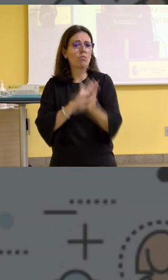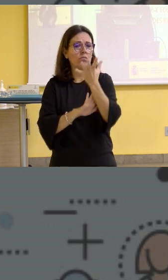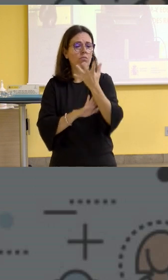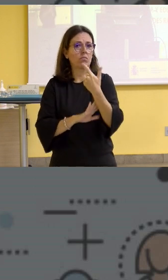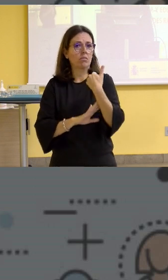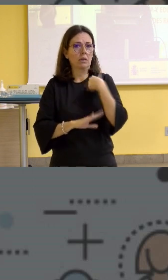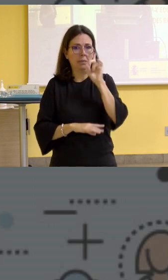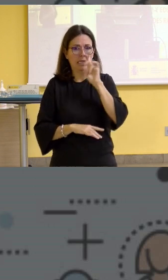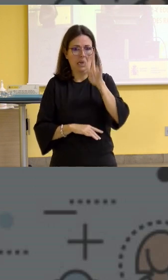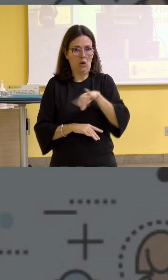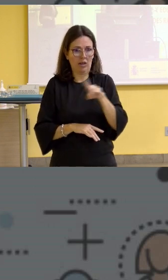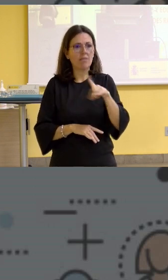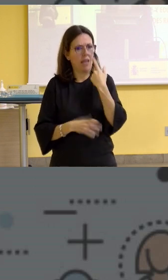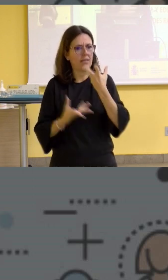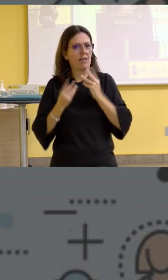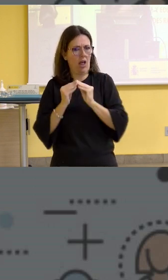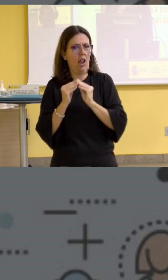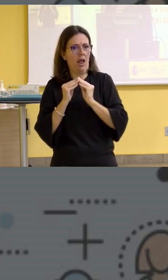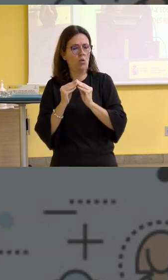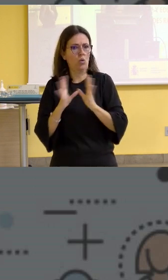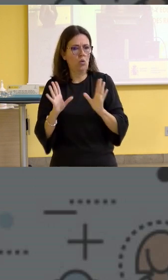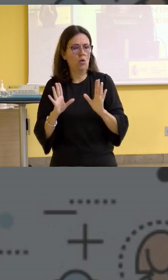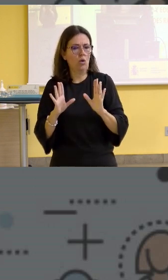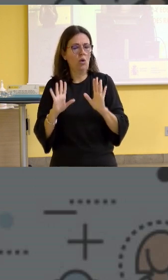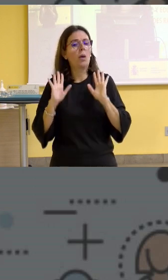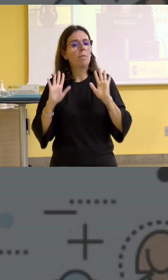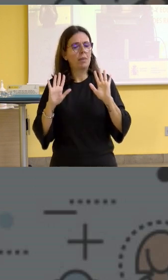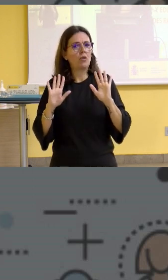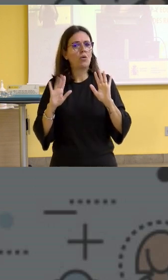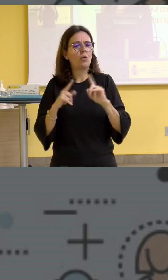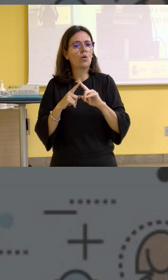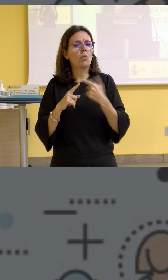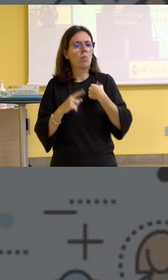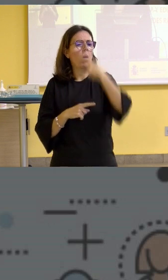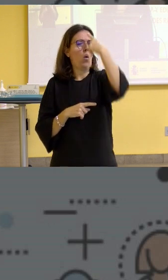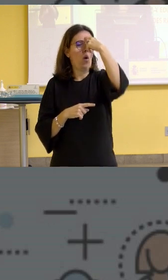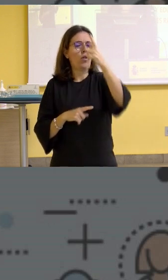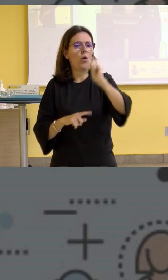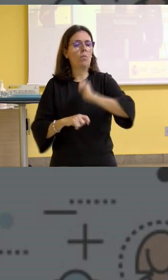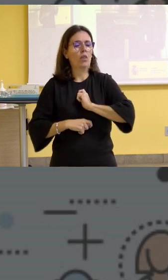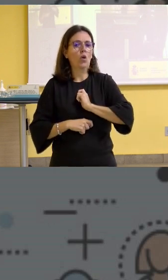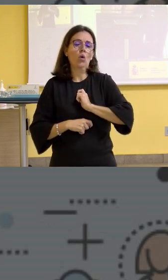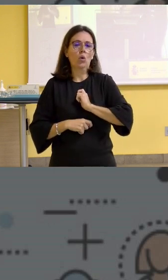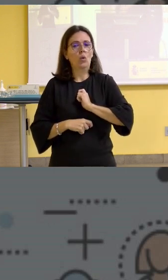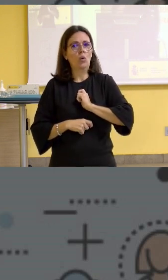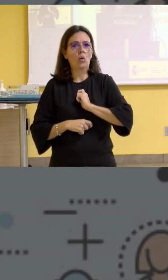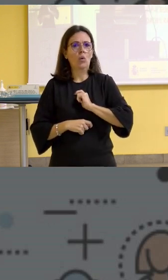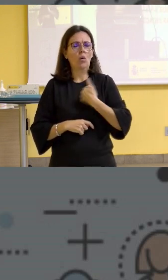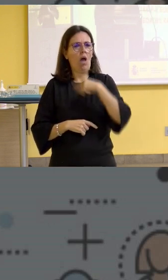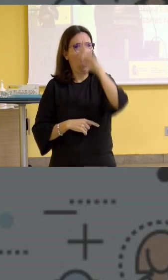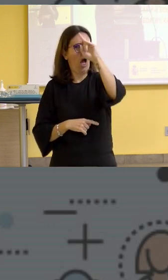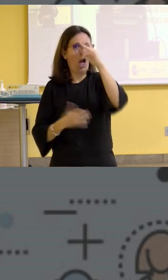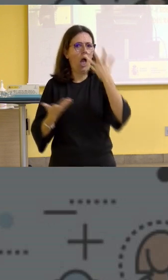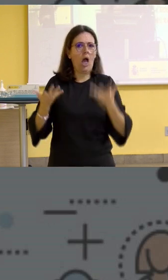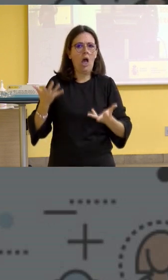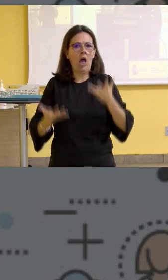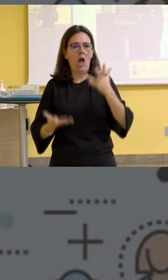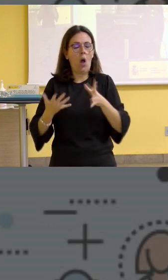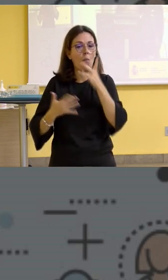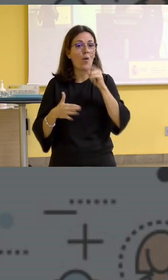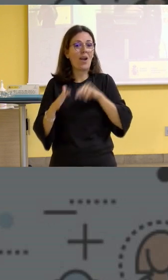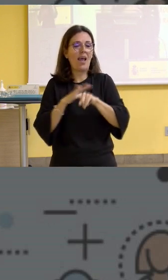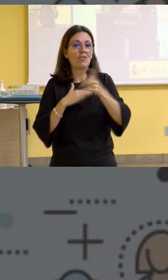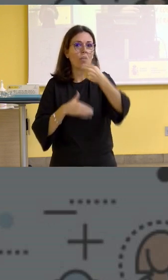mentira, era algo que se estaba haciendo, pero claro, era algo que me acuerdo que me generó muchísima preocupación por el tema de la gestión